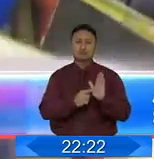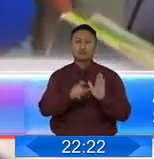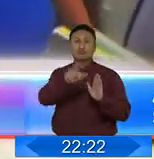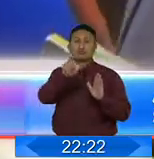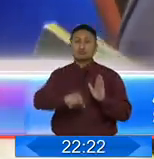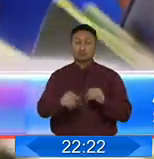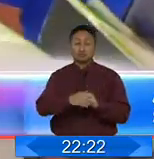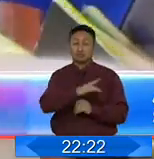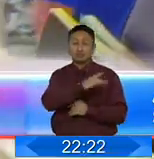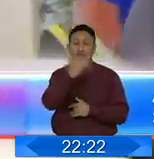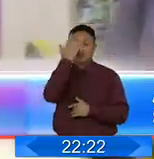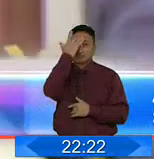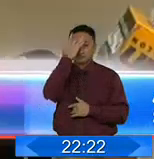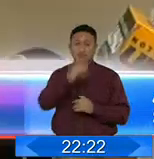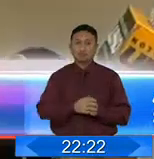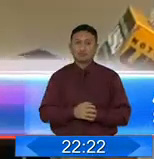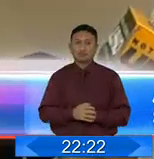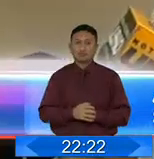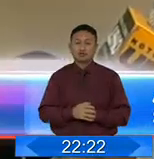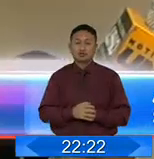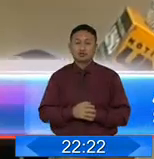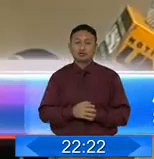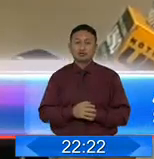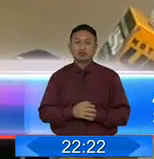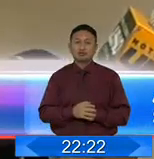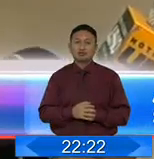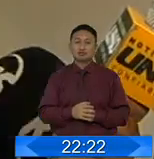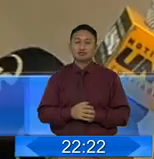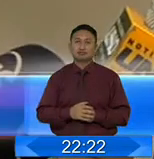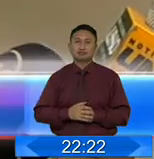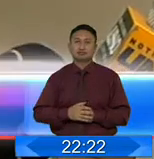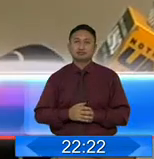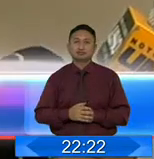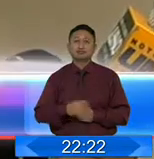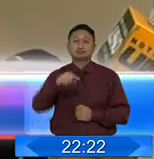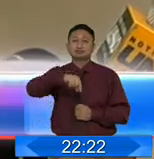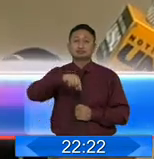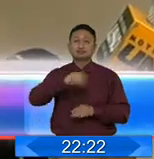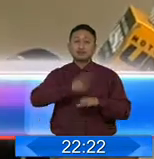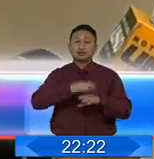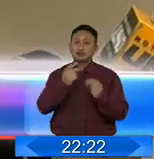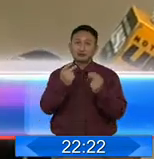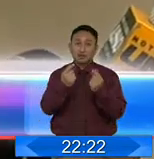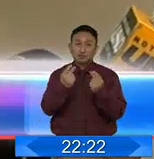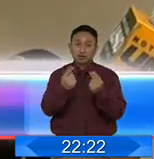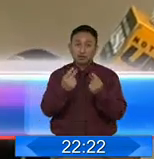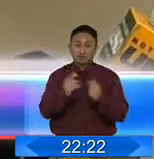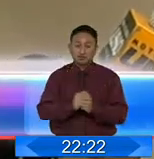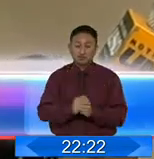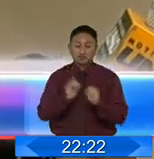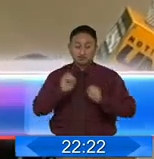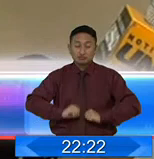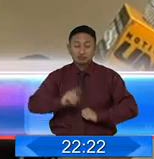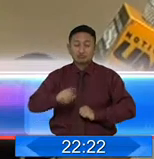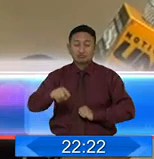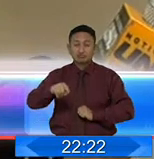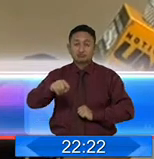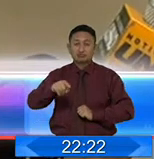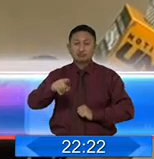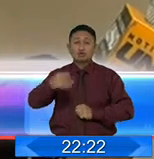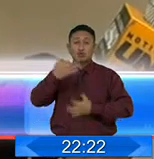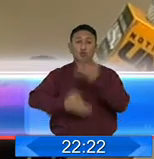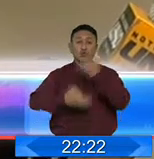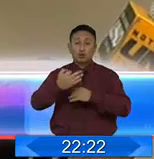de una enfermedad cardíaca. Por principio de celeridad, al mismo independencia, diría, la jueza